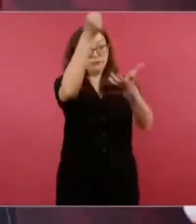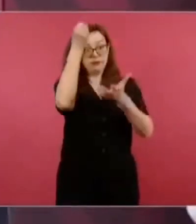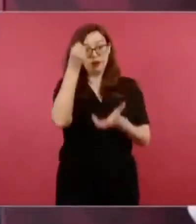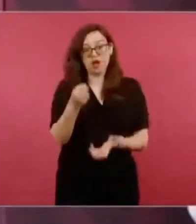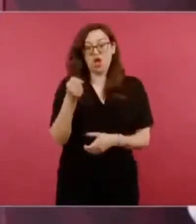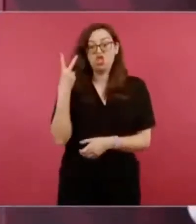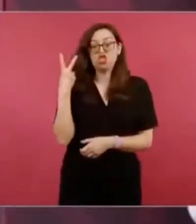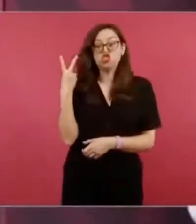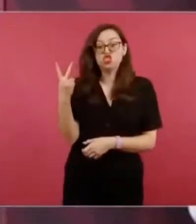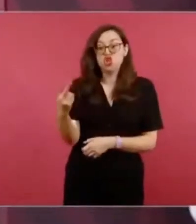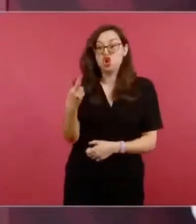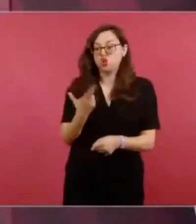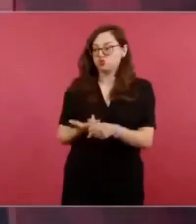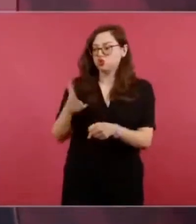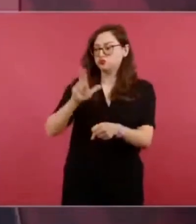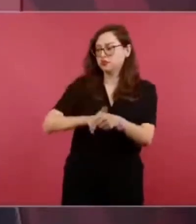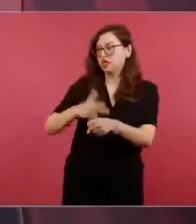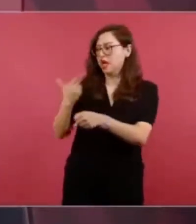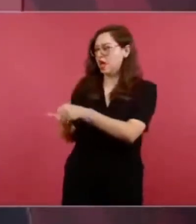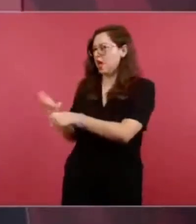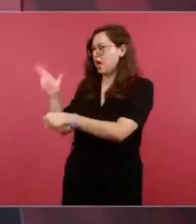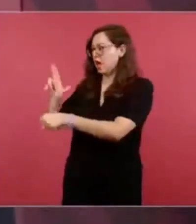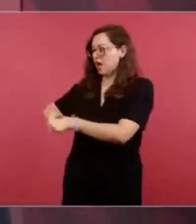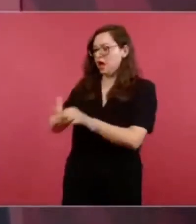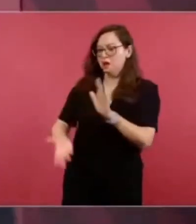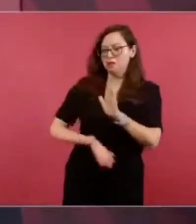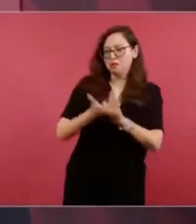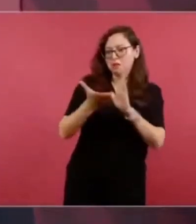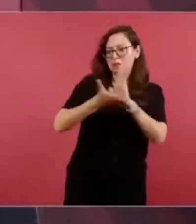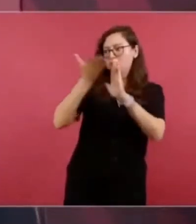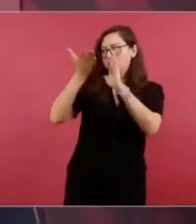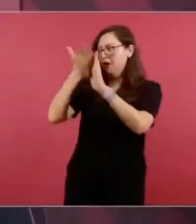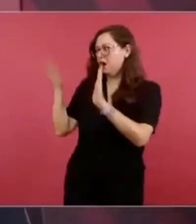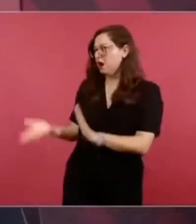y puedes constatarlo, se están construyendo.